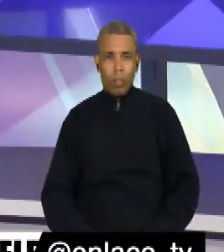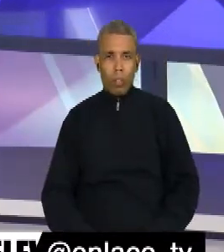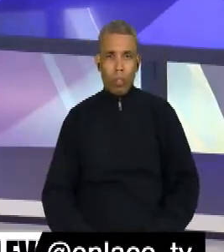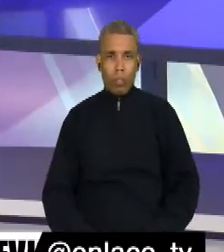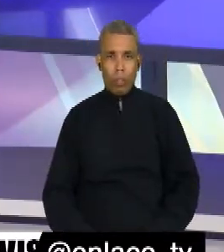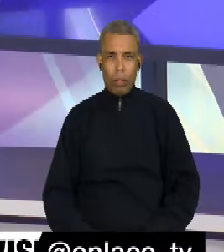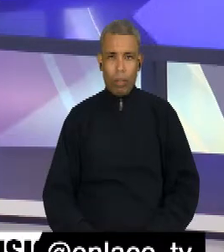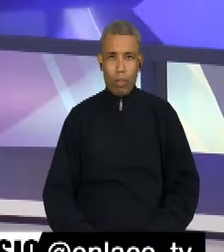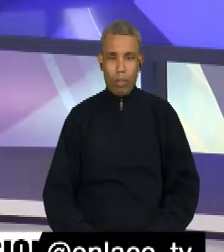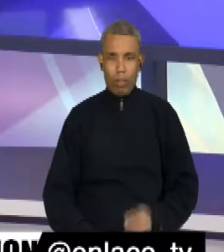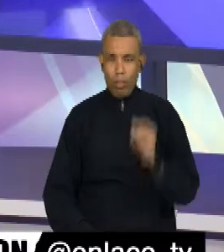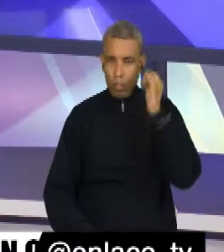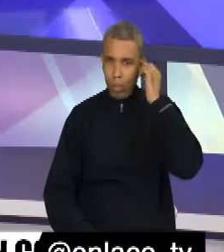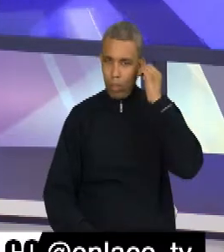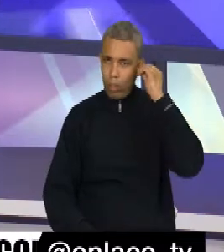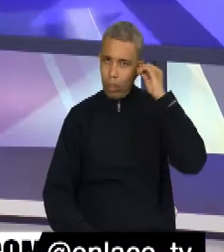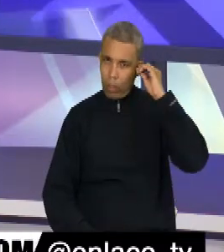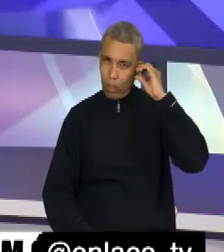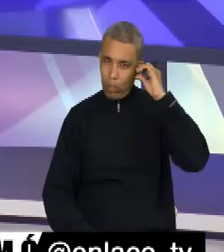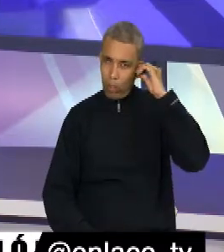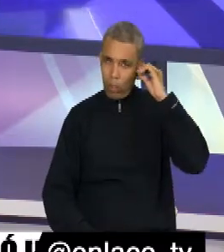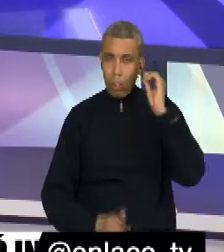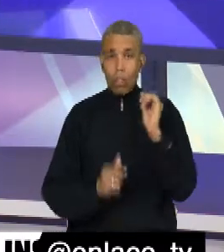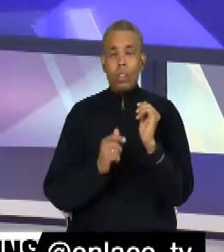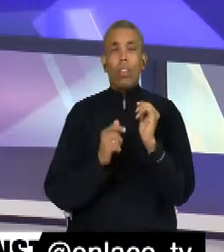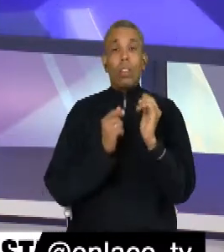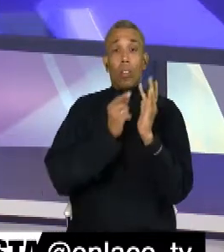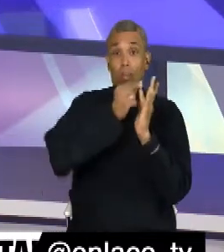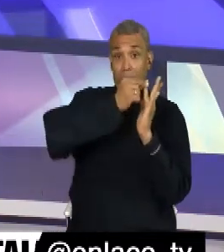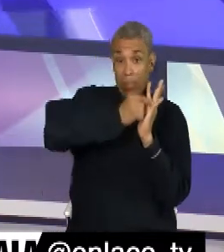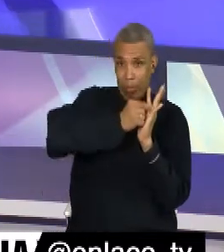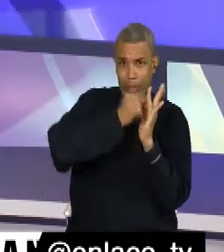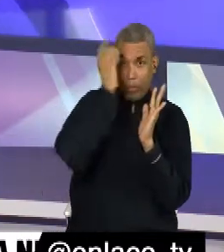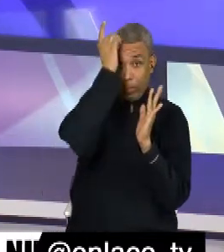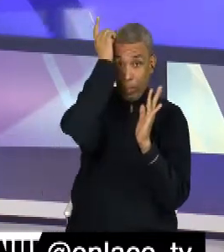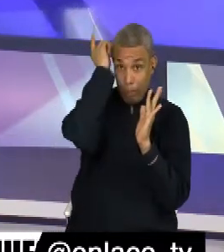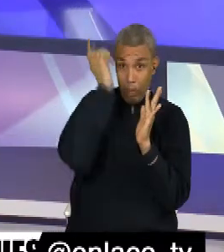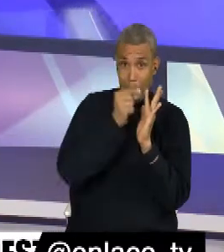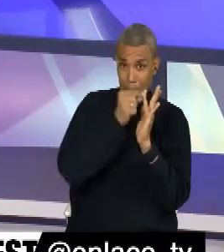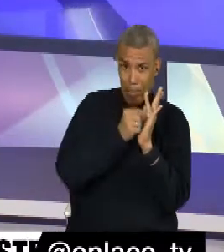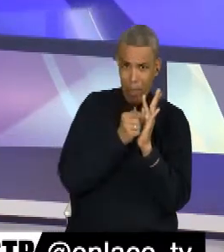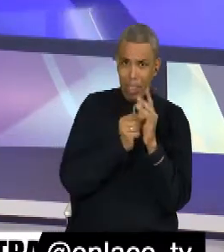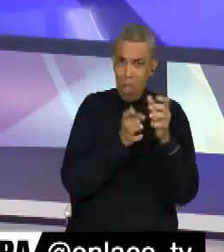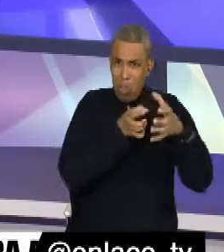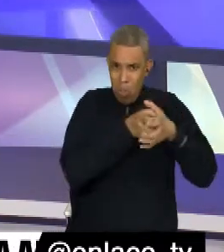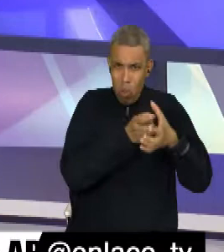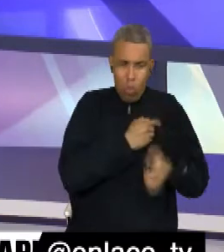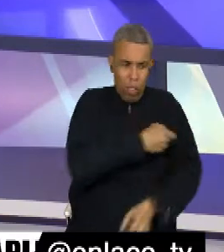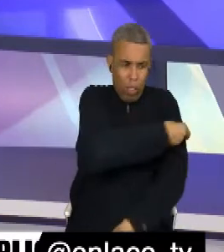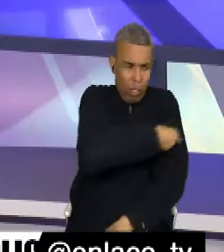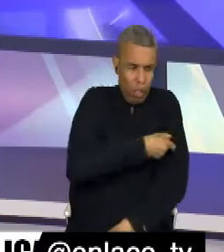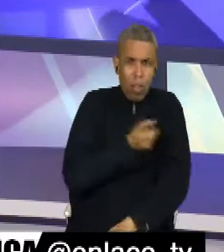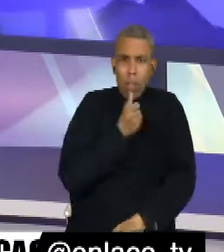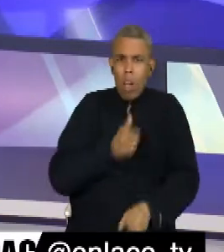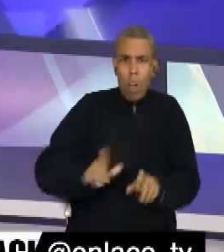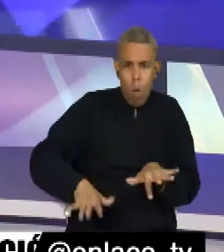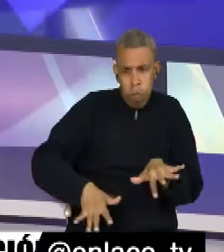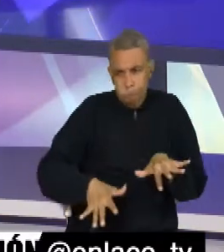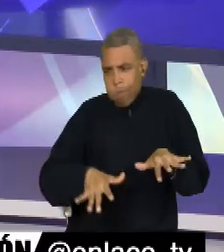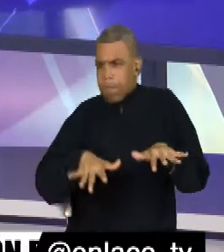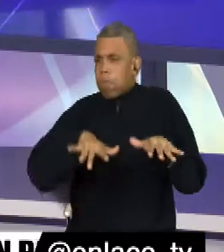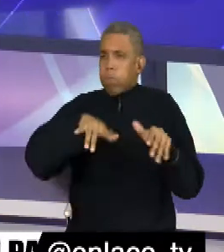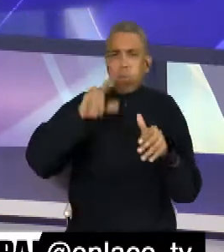municipio, Mariluz Núñez Herrera, en compañía del Consejo Municipal para la Gestión del Riesgo de Desastres y Secretaría de Medio Ambiente, adelantan